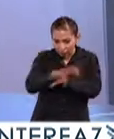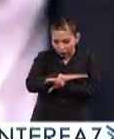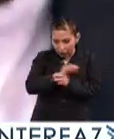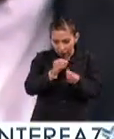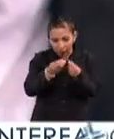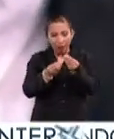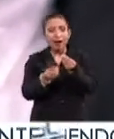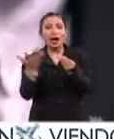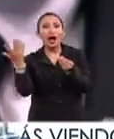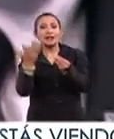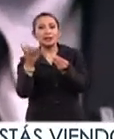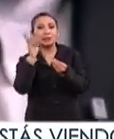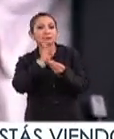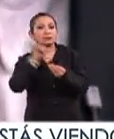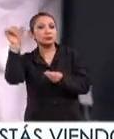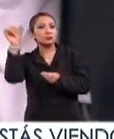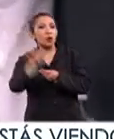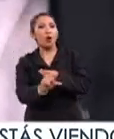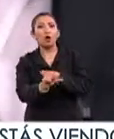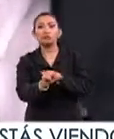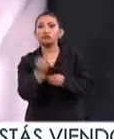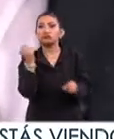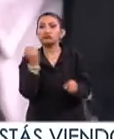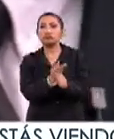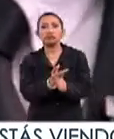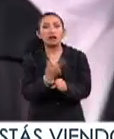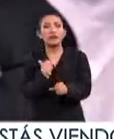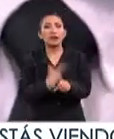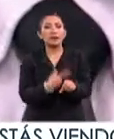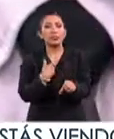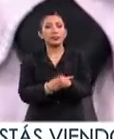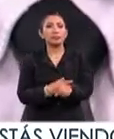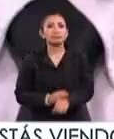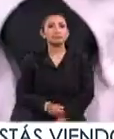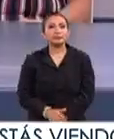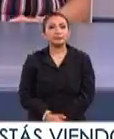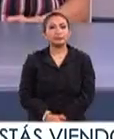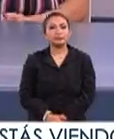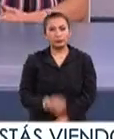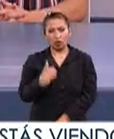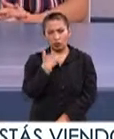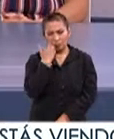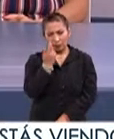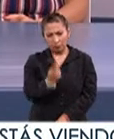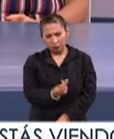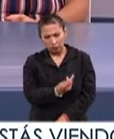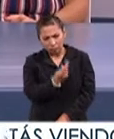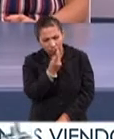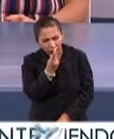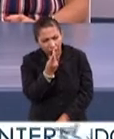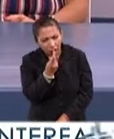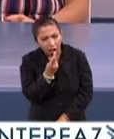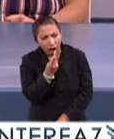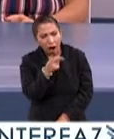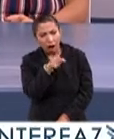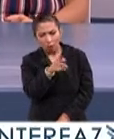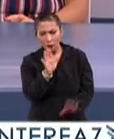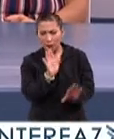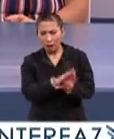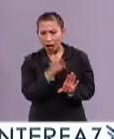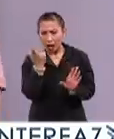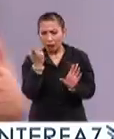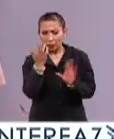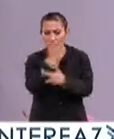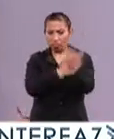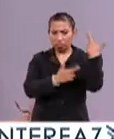y podemos generar un diagnóstico temprano de la enfermedad. Yo quisiera, Antonio, preguntarte, haciendo un poco un